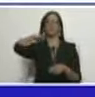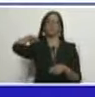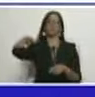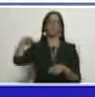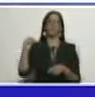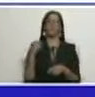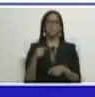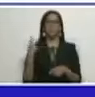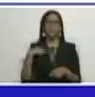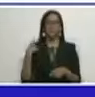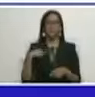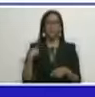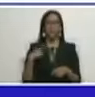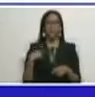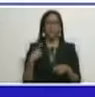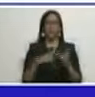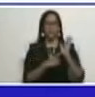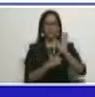bien chévere, chicos.